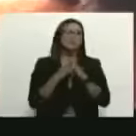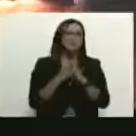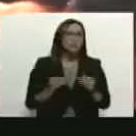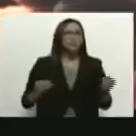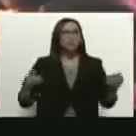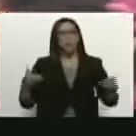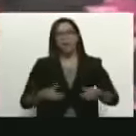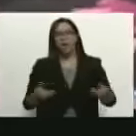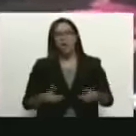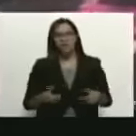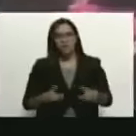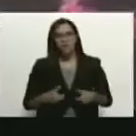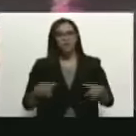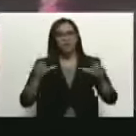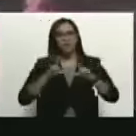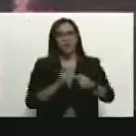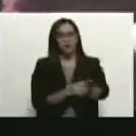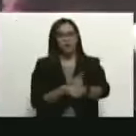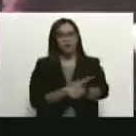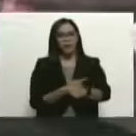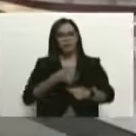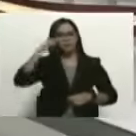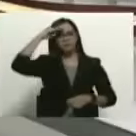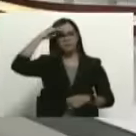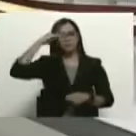todos los esfuerzos, queridos hermanos de la Fuerza Armada.